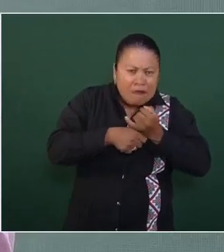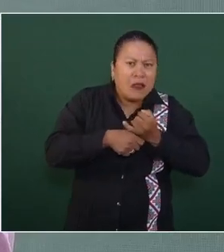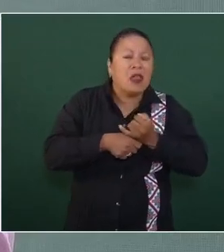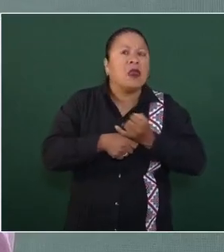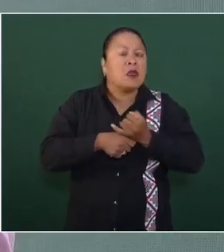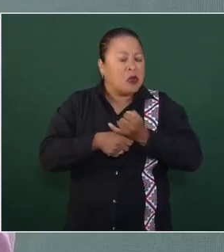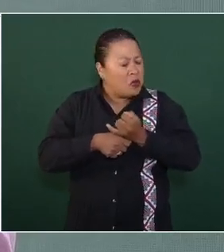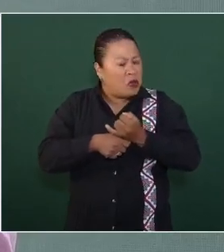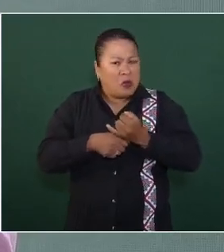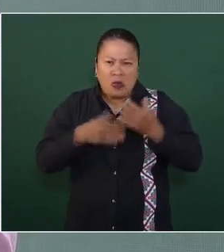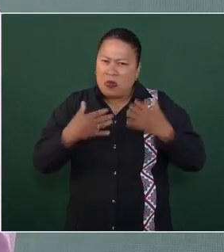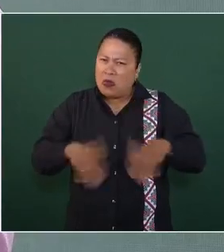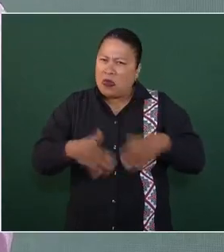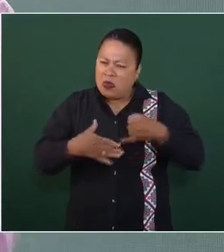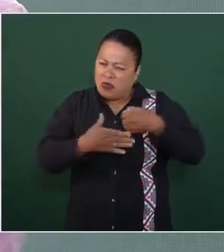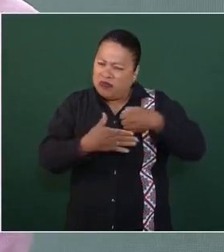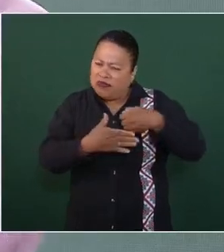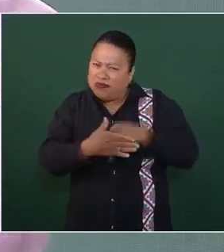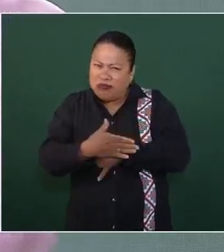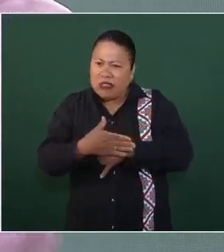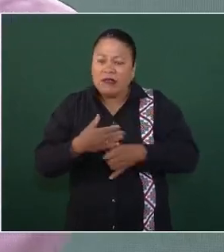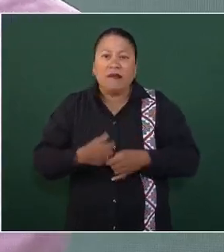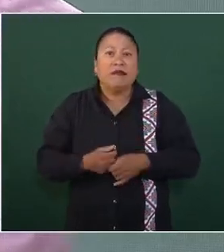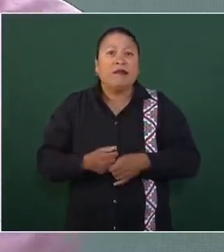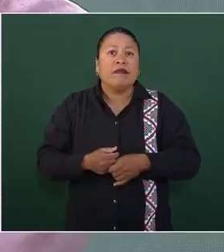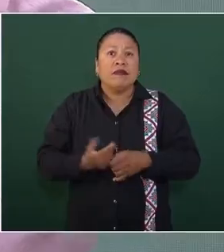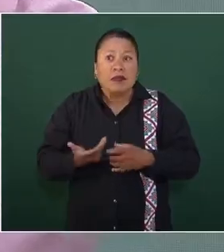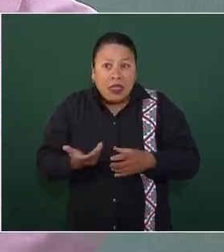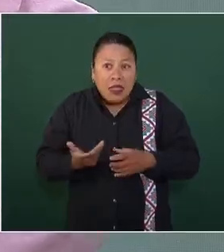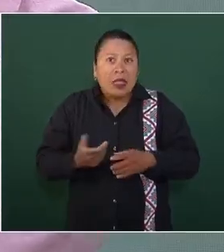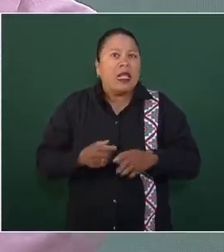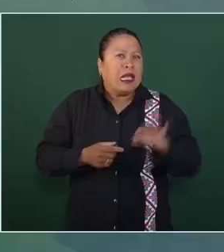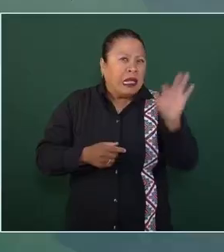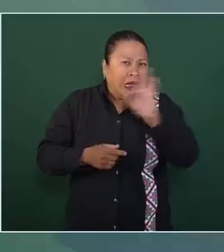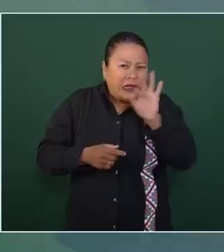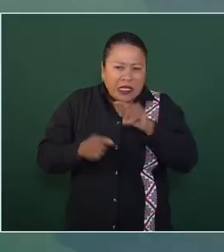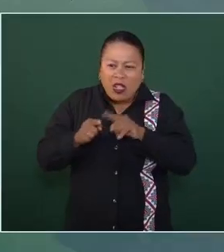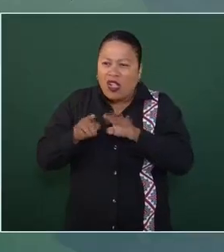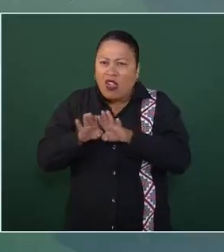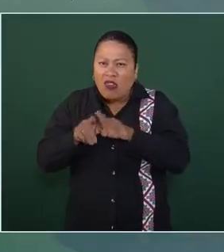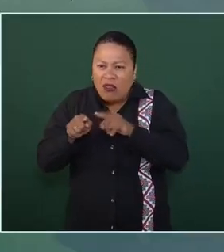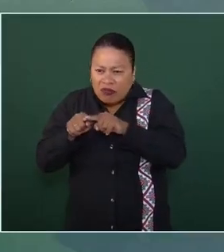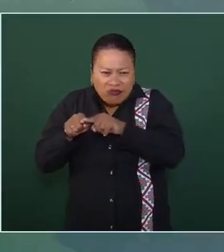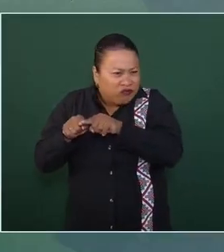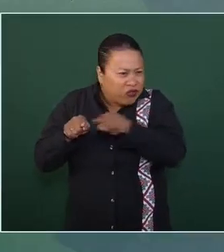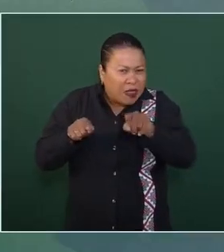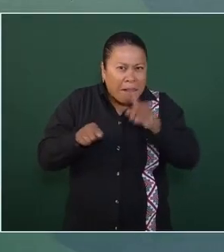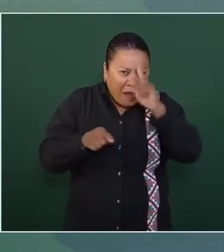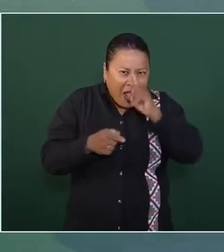riguroso de todos los posibles pasos para unir